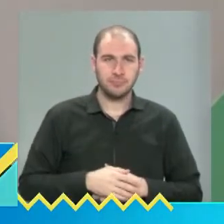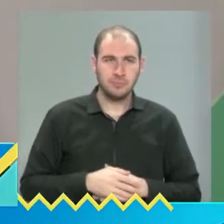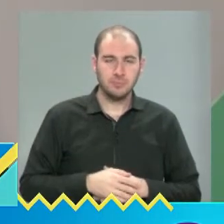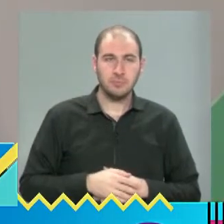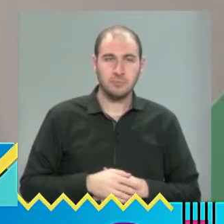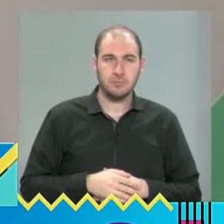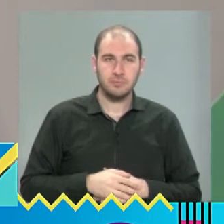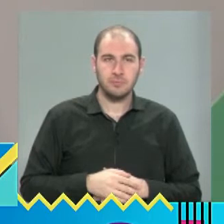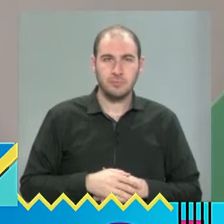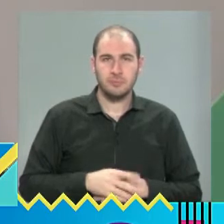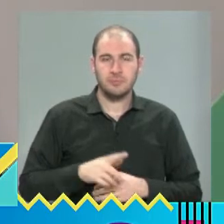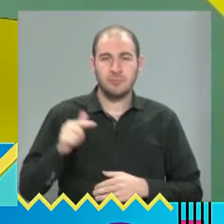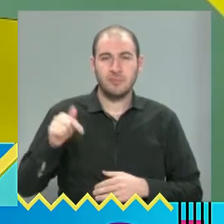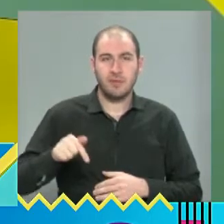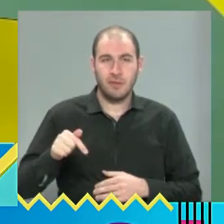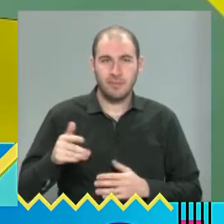no